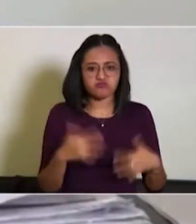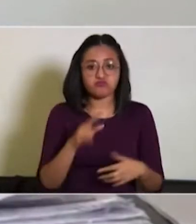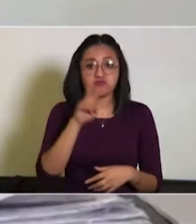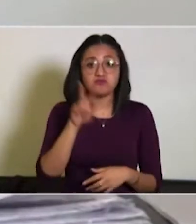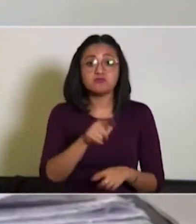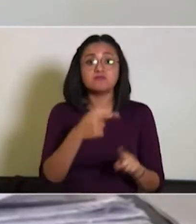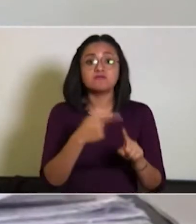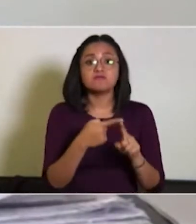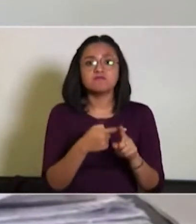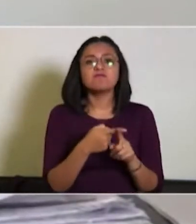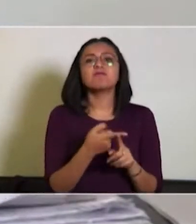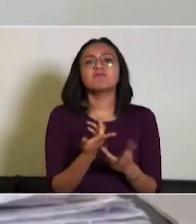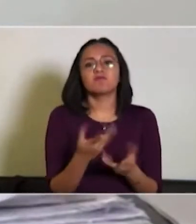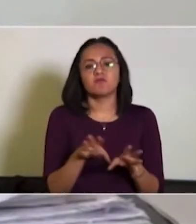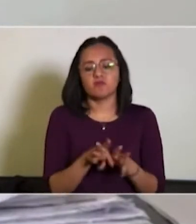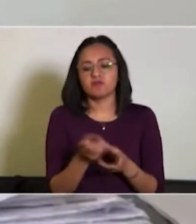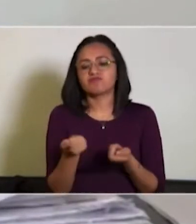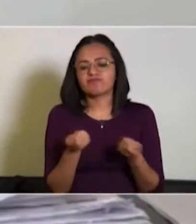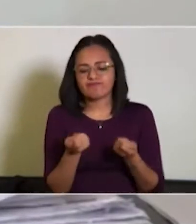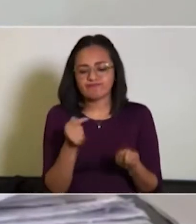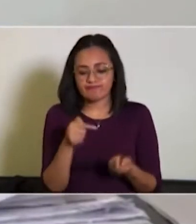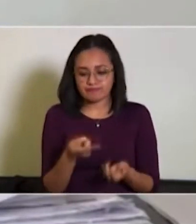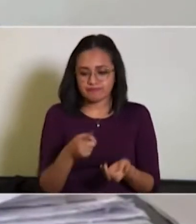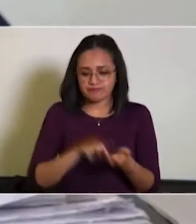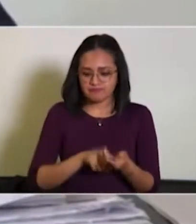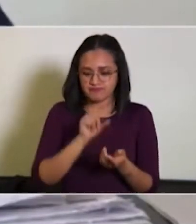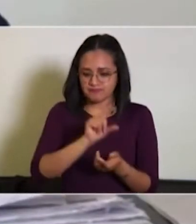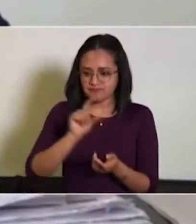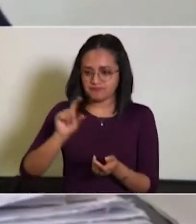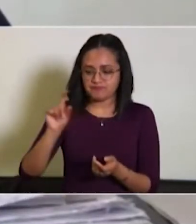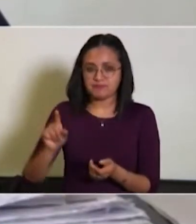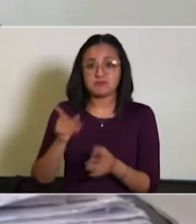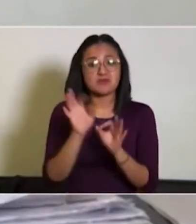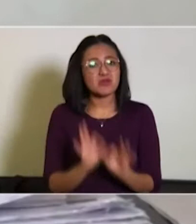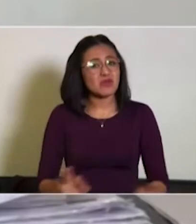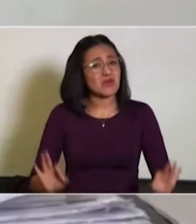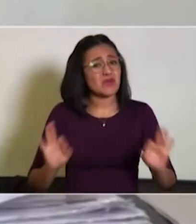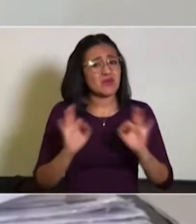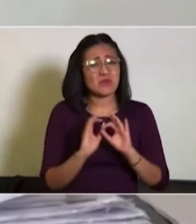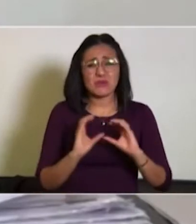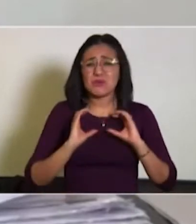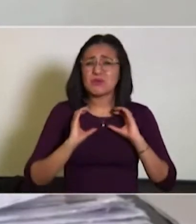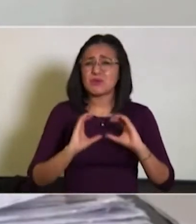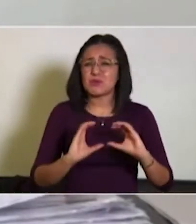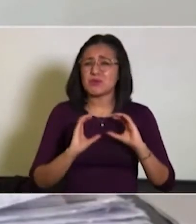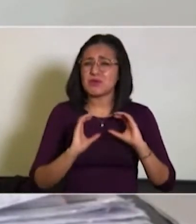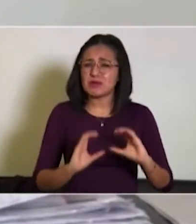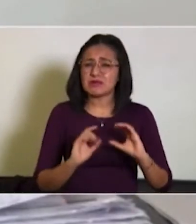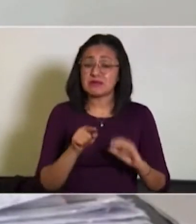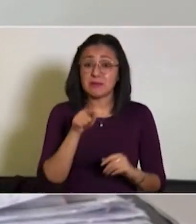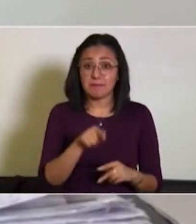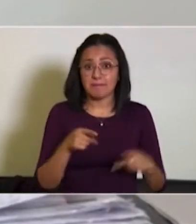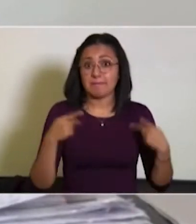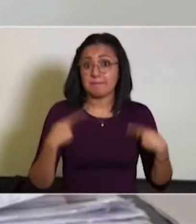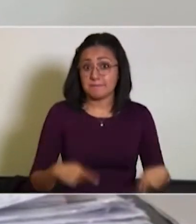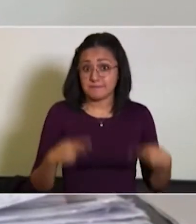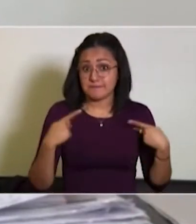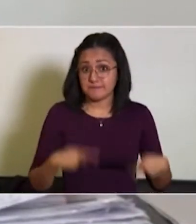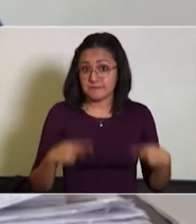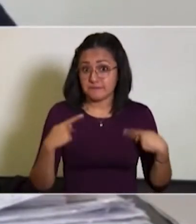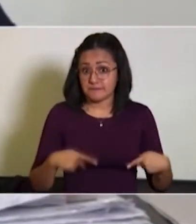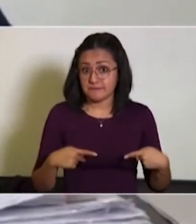manipulación de estas cajas es muy importante. Debe de tener la persona que